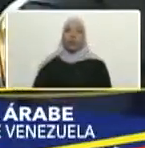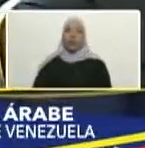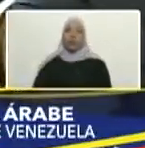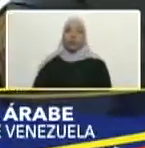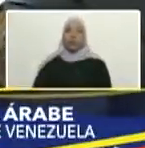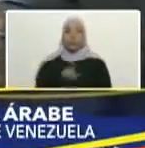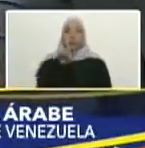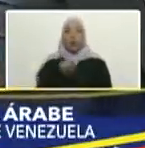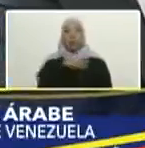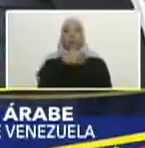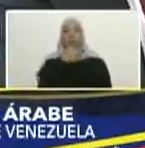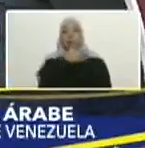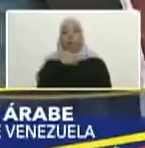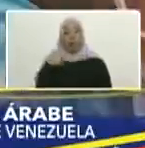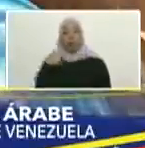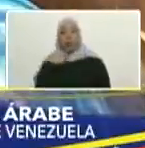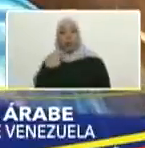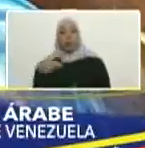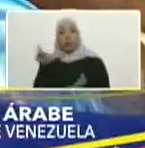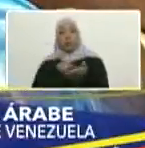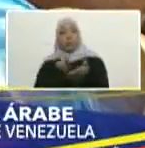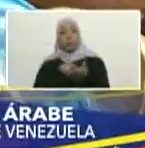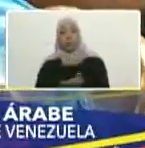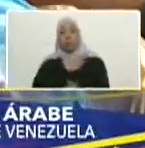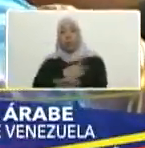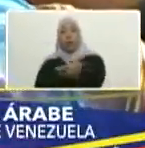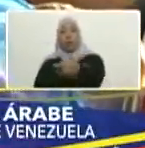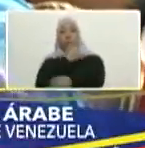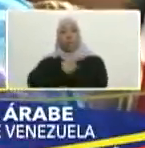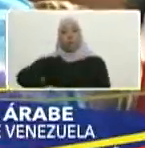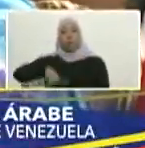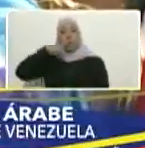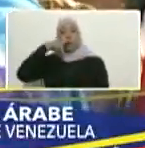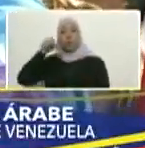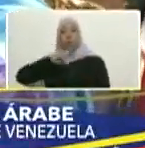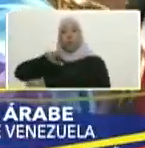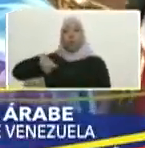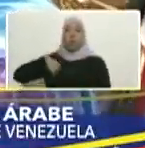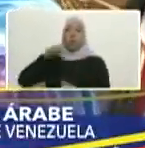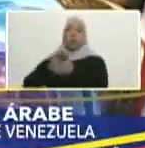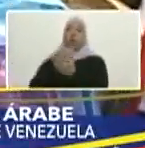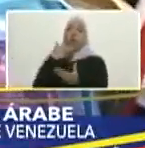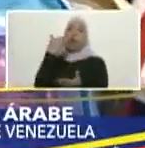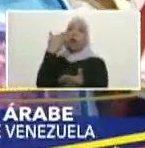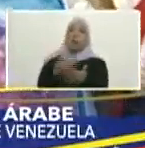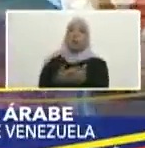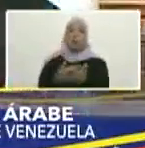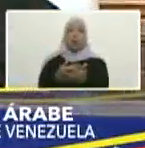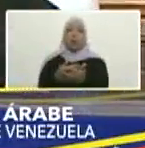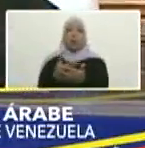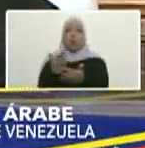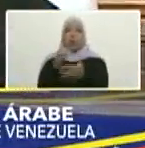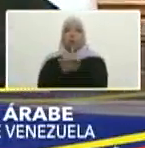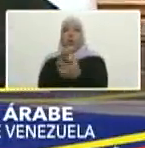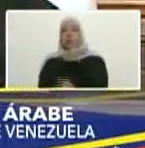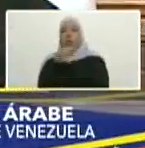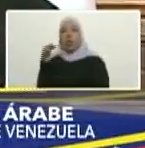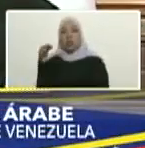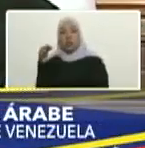Quiero reiterarle, finalmente, estimado hermano presidente, nuestro sincero agradecimiento a su